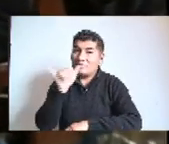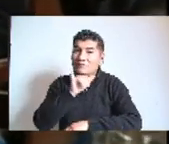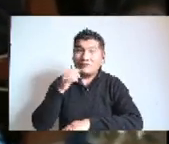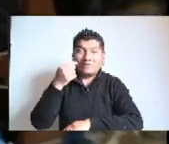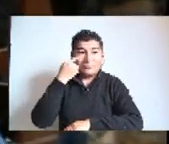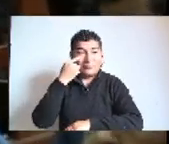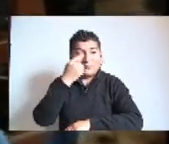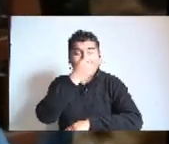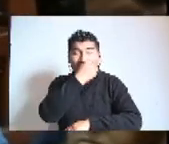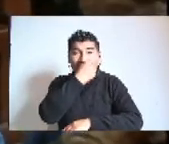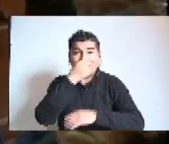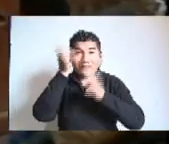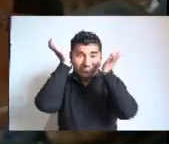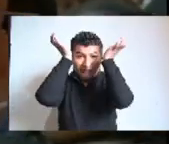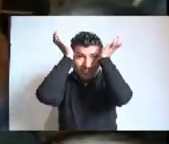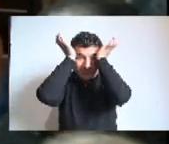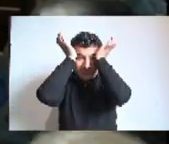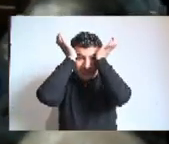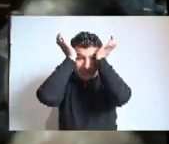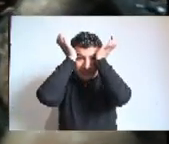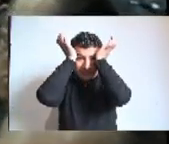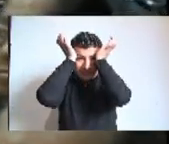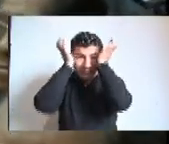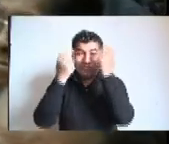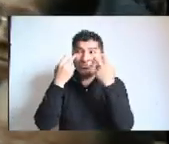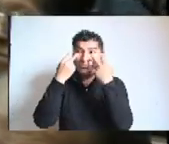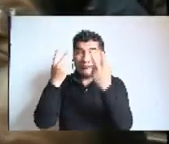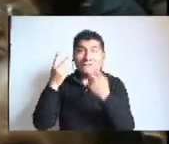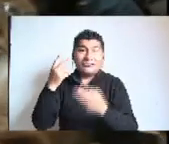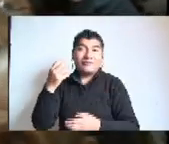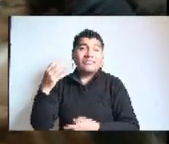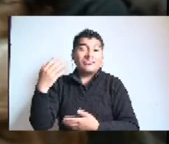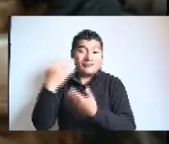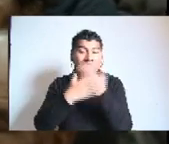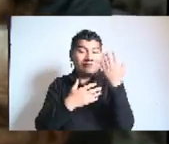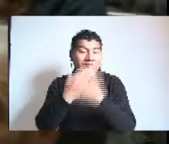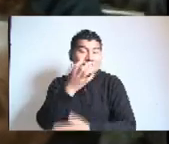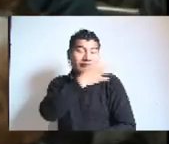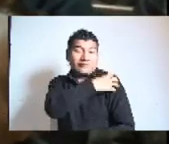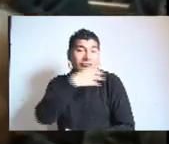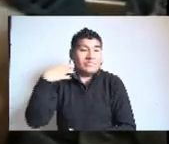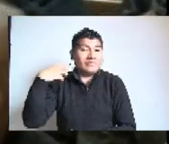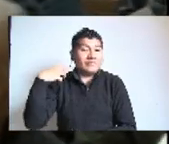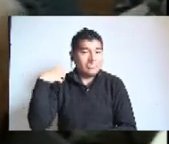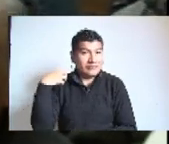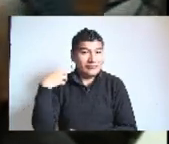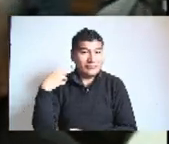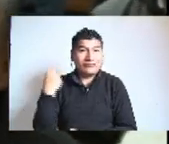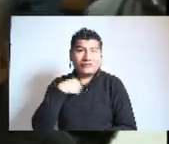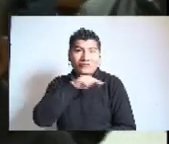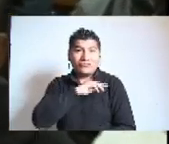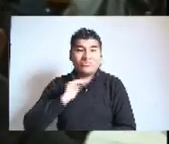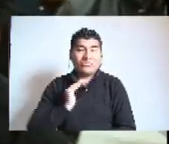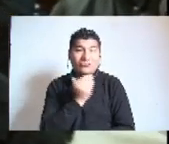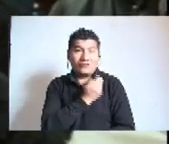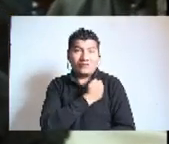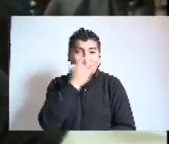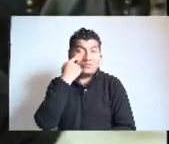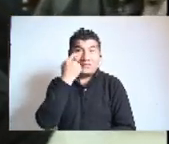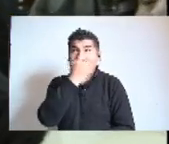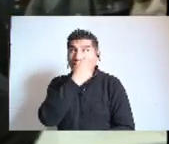ojos de los siervos miran la mano de sus amos, nuestros ojos miran al Señor nuestro